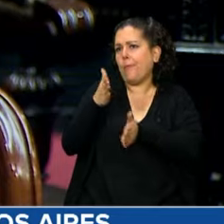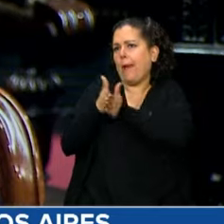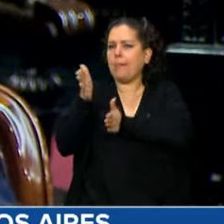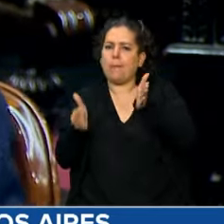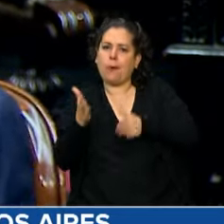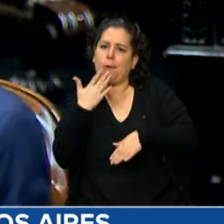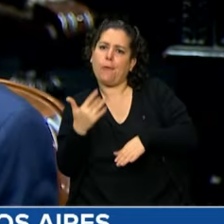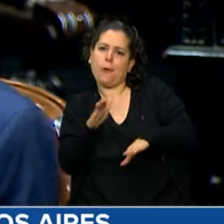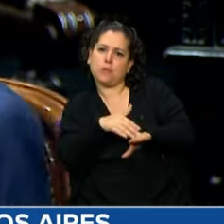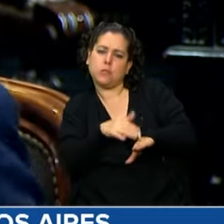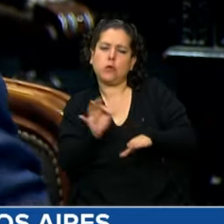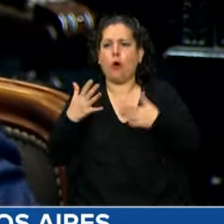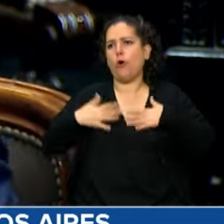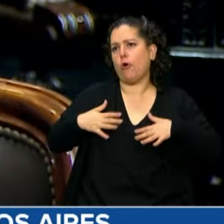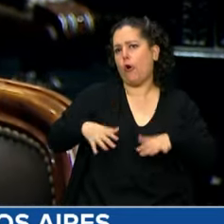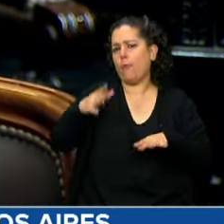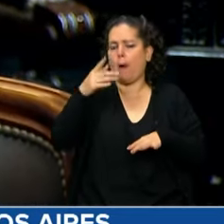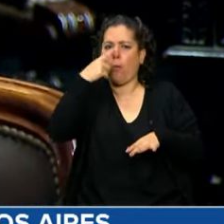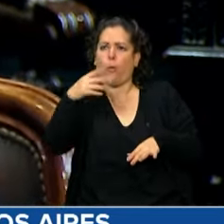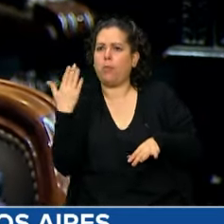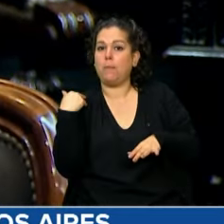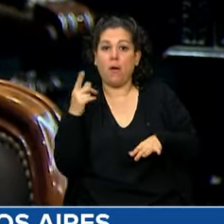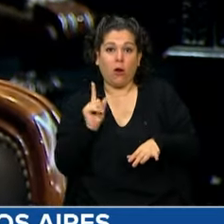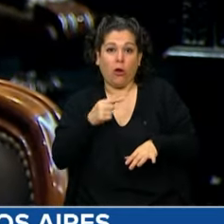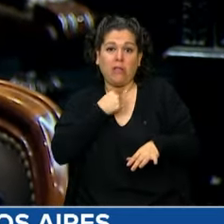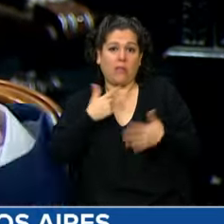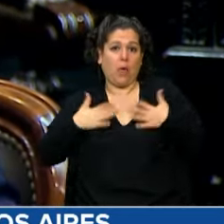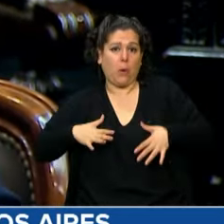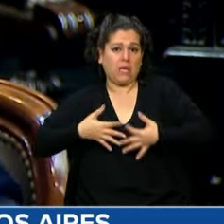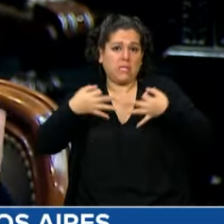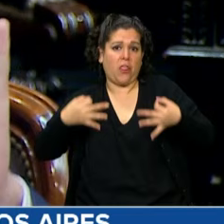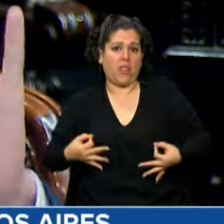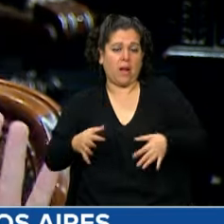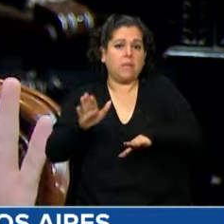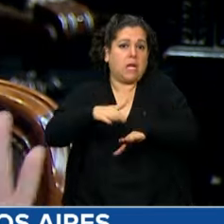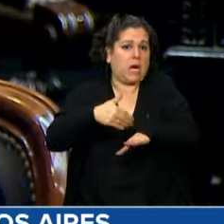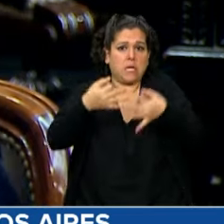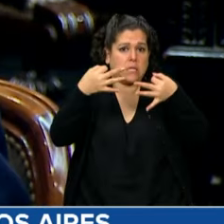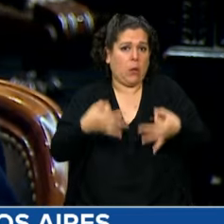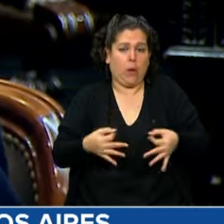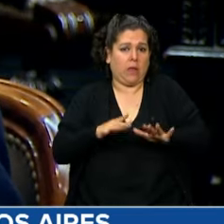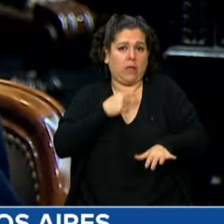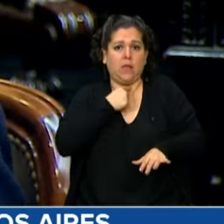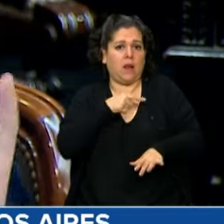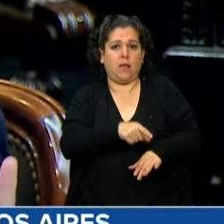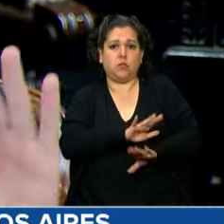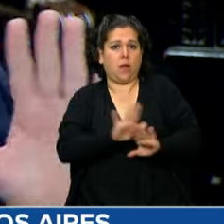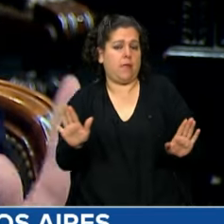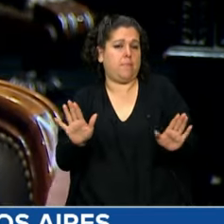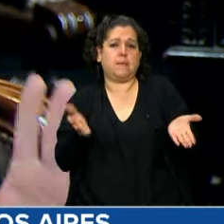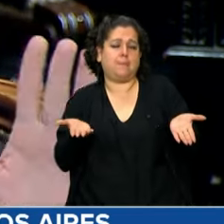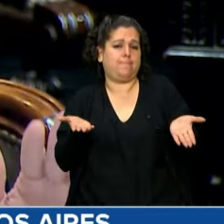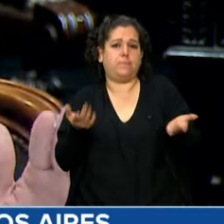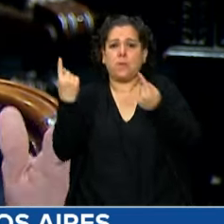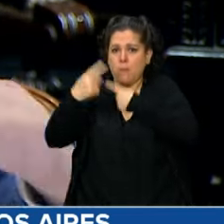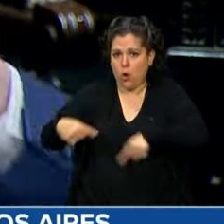último trajecito o nada no vestirse dignamente y calzarse dignamente es una de las cosas junto con los